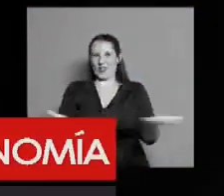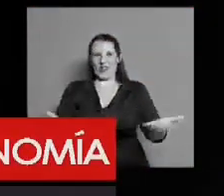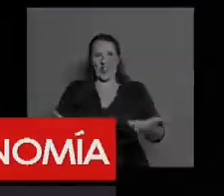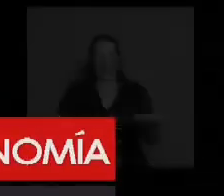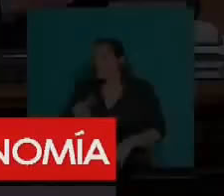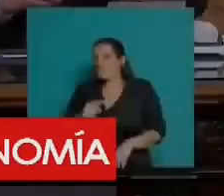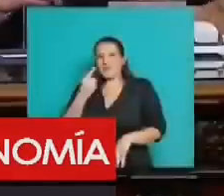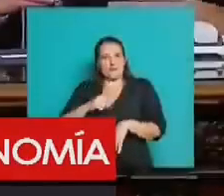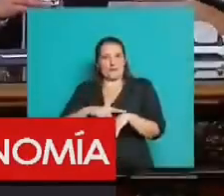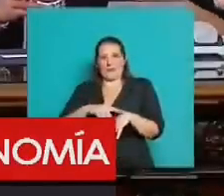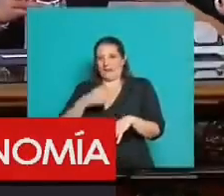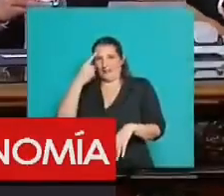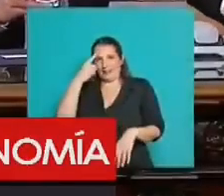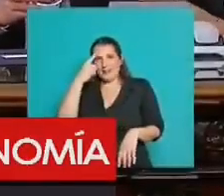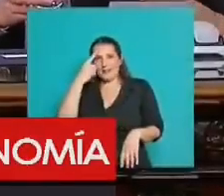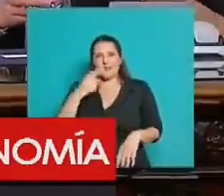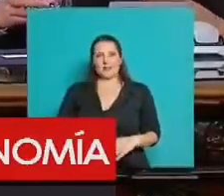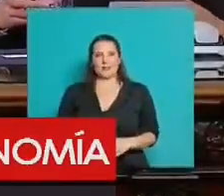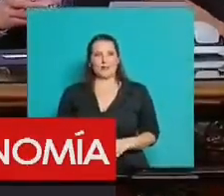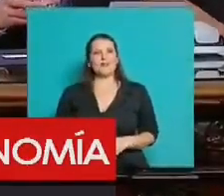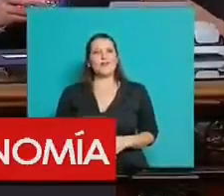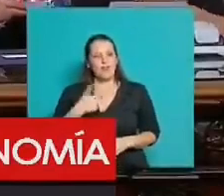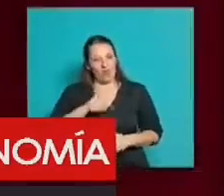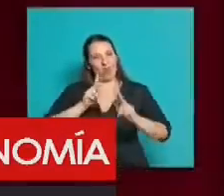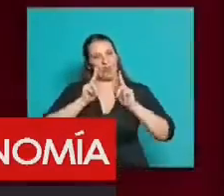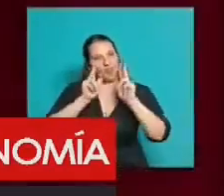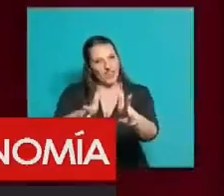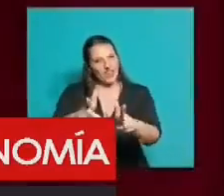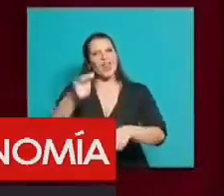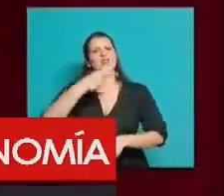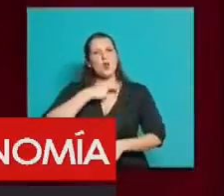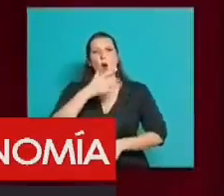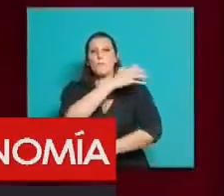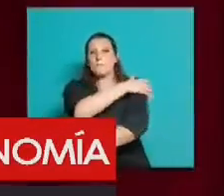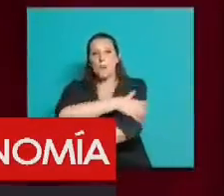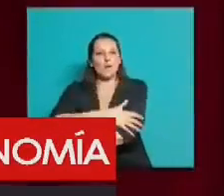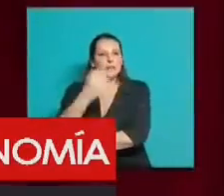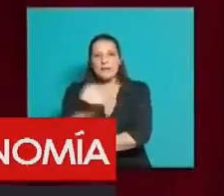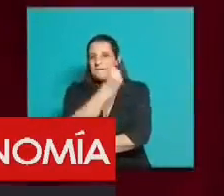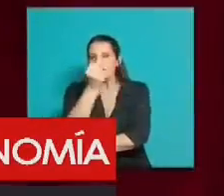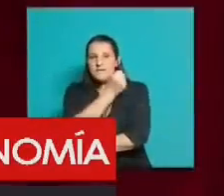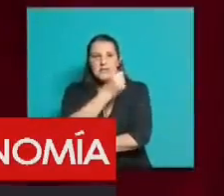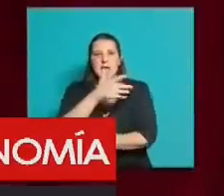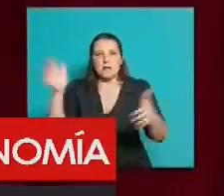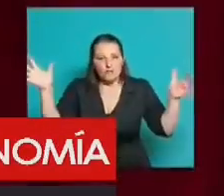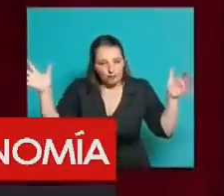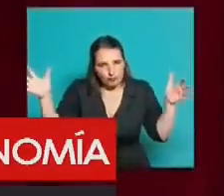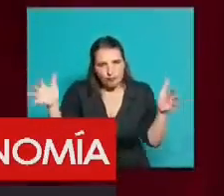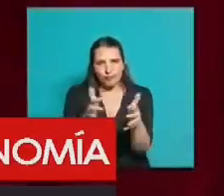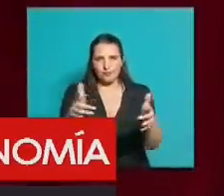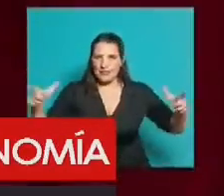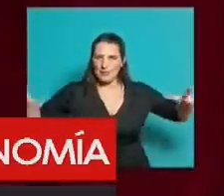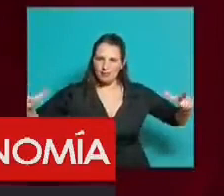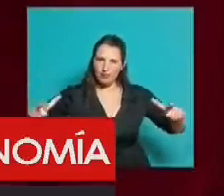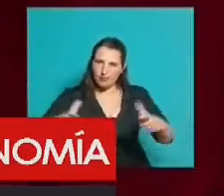Desde el primer momento les dije que mi objetivo era reducir la pobreza y les pedí que mi mandato